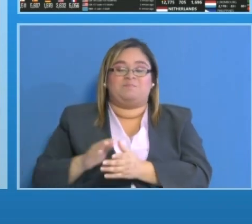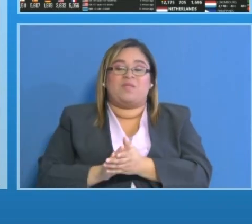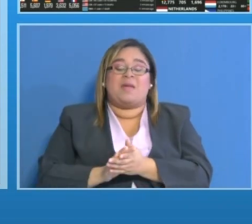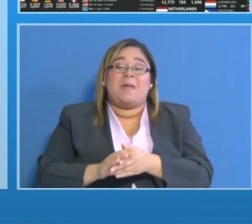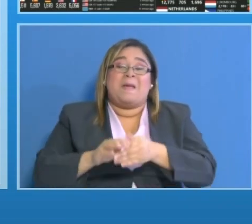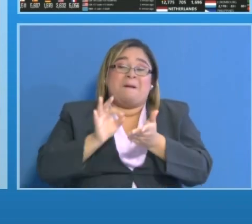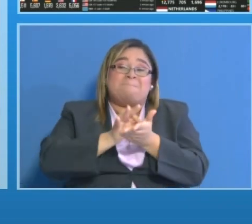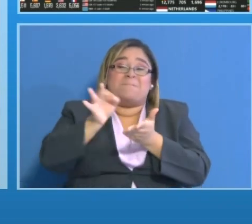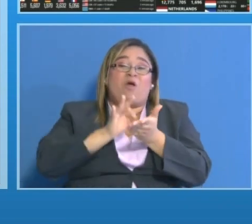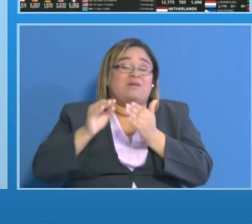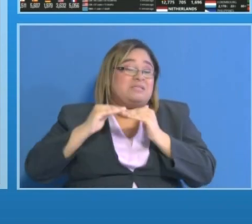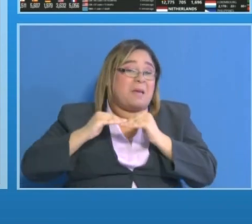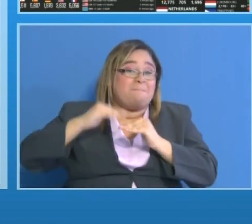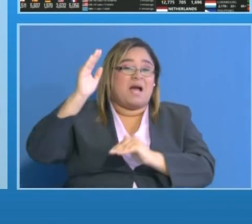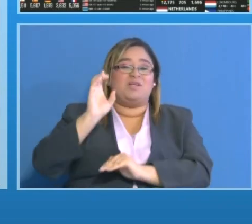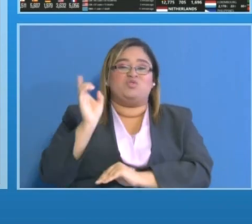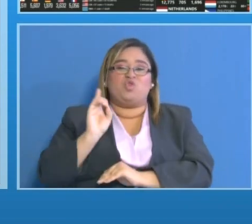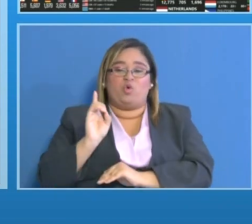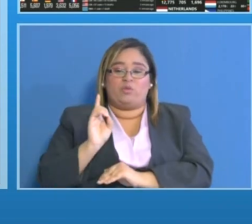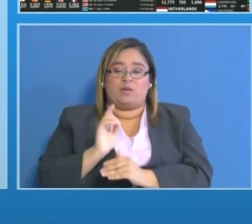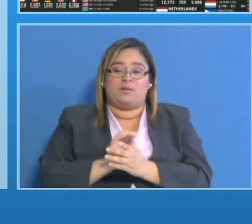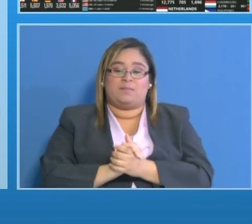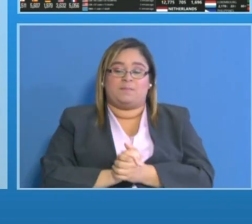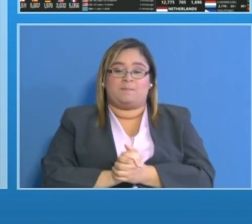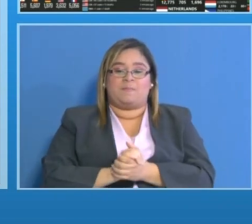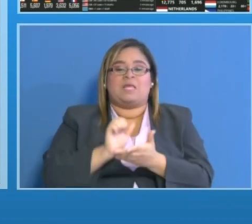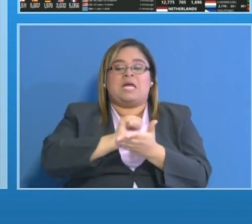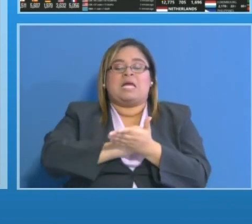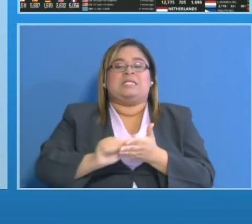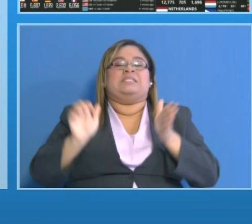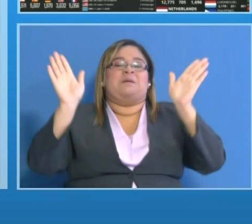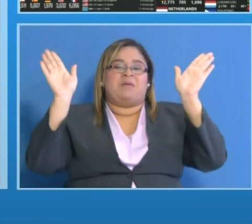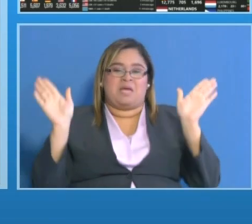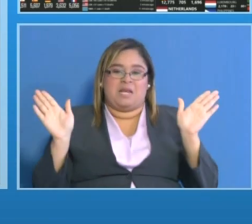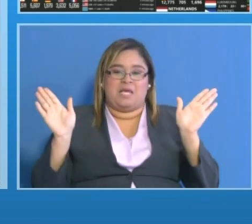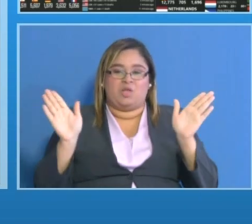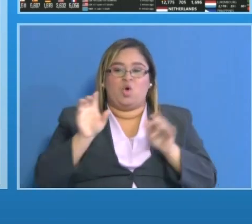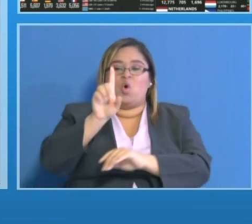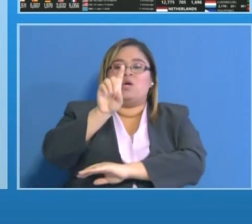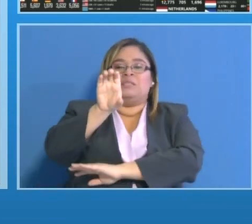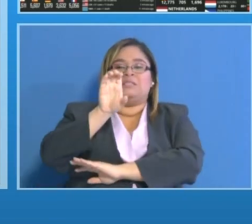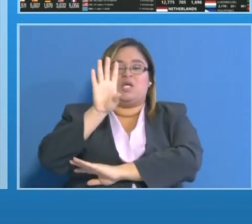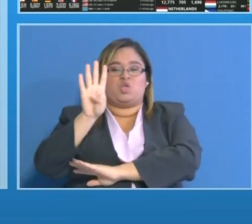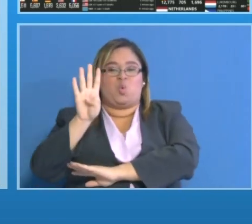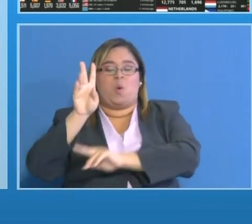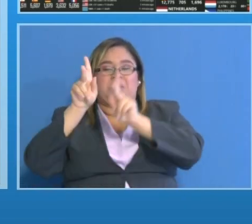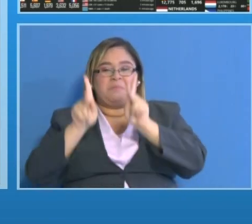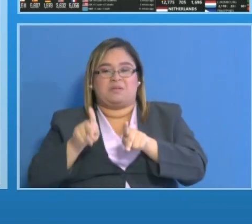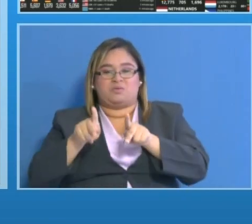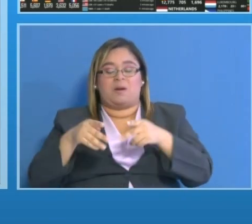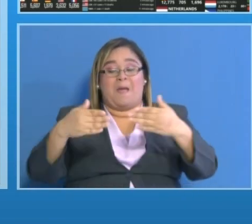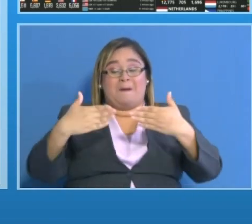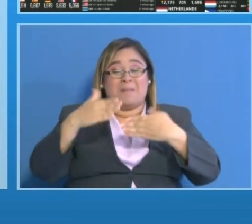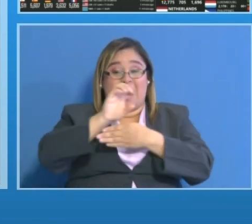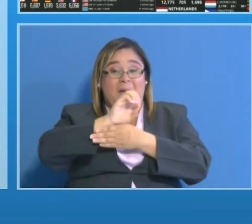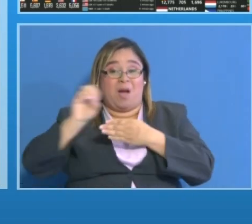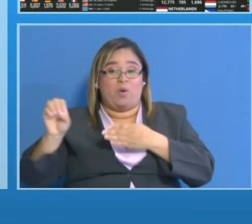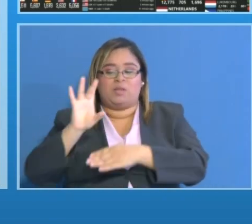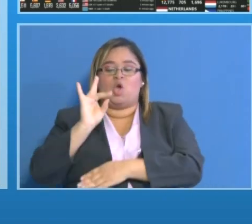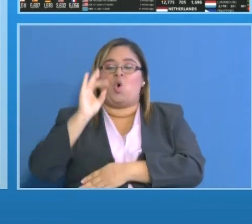provincias que siguen marcando: San Miguelito, 104, Panamá Oeste,